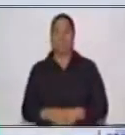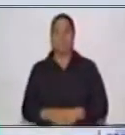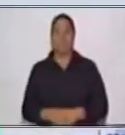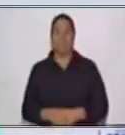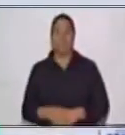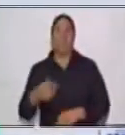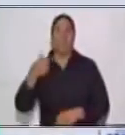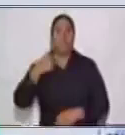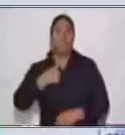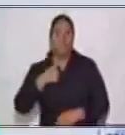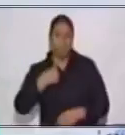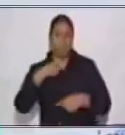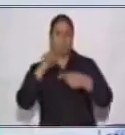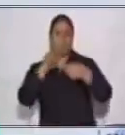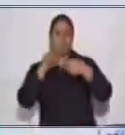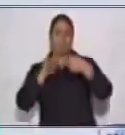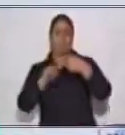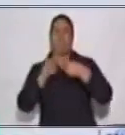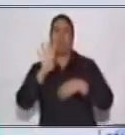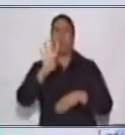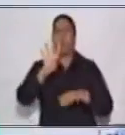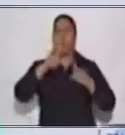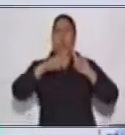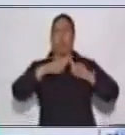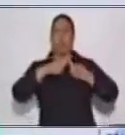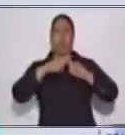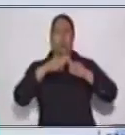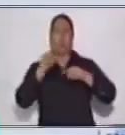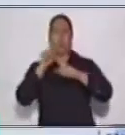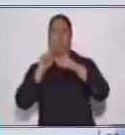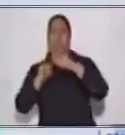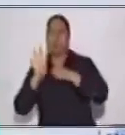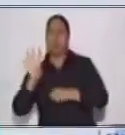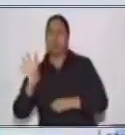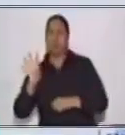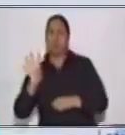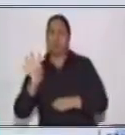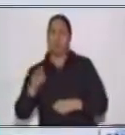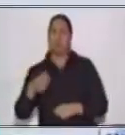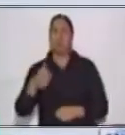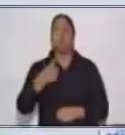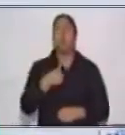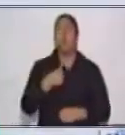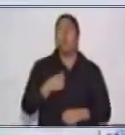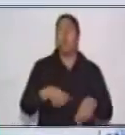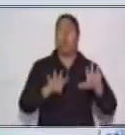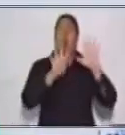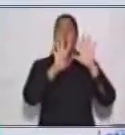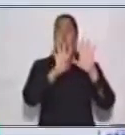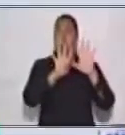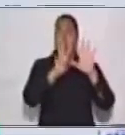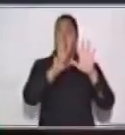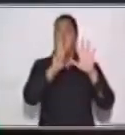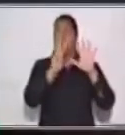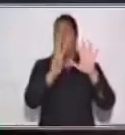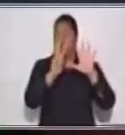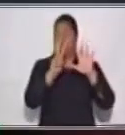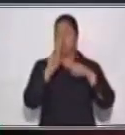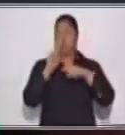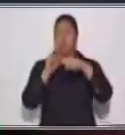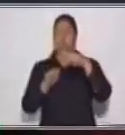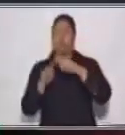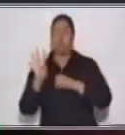Si divido 4x dentro de 4 y divido 8 dentro de 4, debo de multiplicarlo